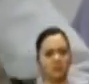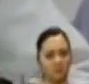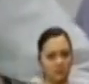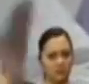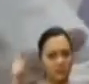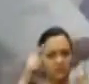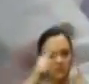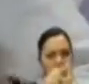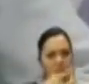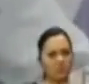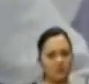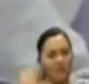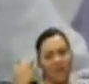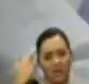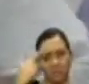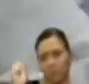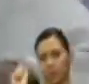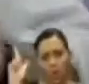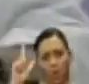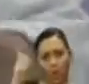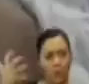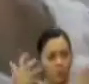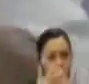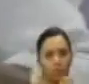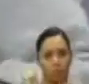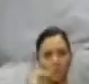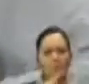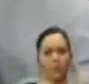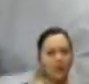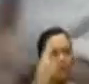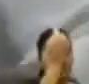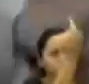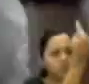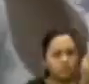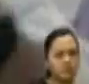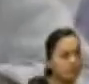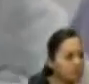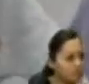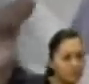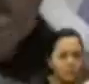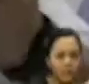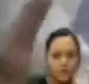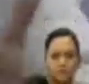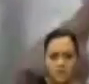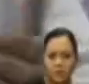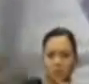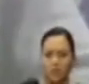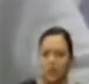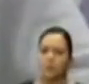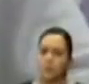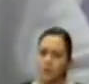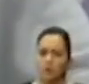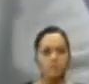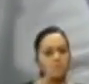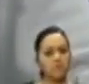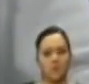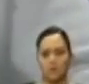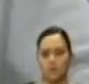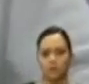que la de Colimes a Olmedo, me pareció razonable. Lo que no me dijeron es que iba a aterrizar a 5 minutos de Olmedo y ni siquiera iba a pasar saludando. Entonces les pido mil